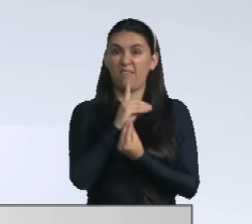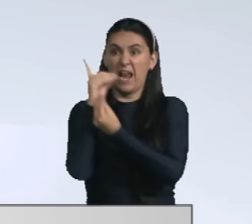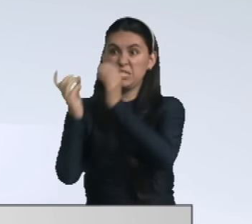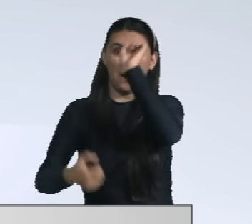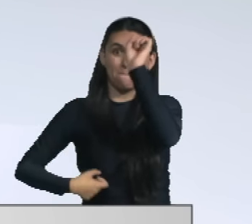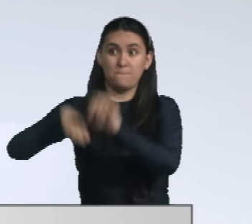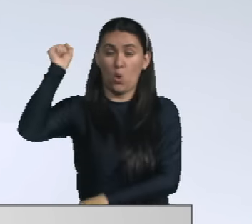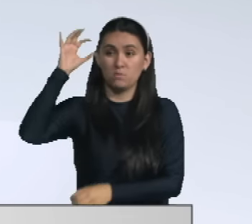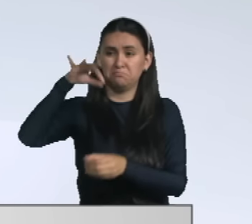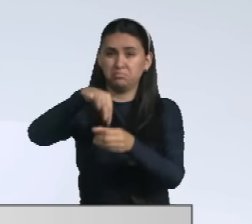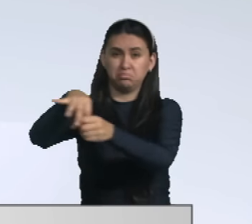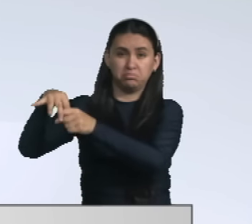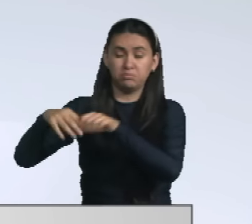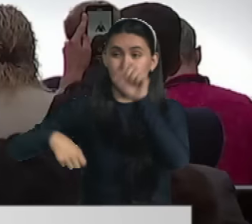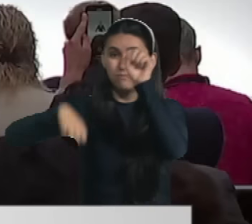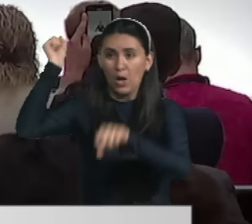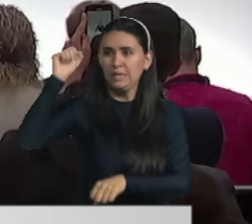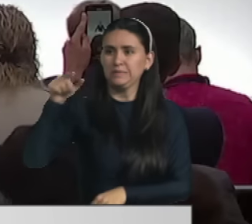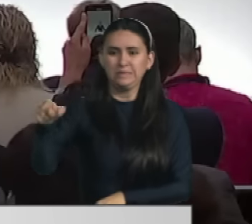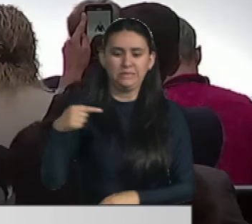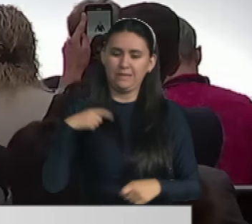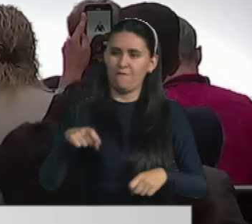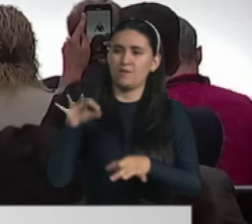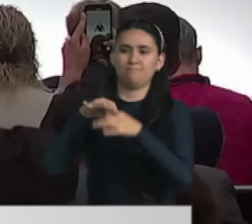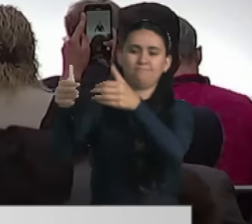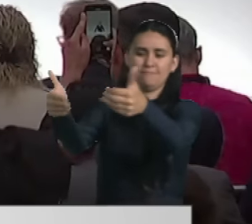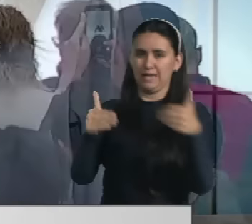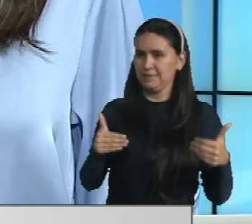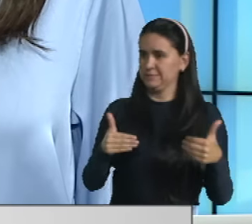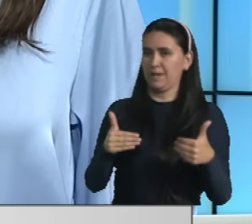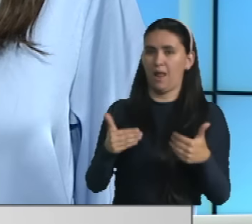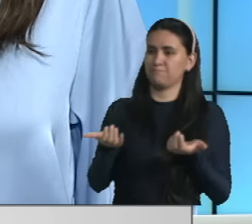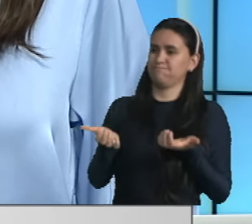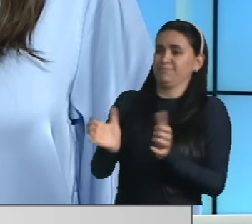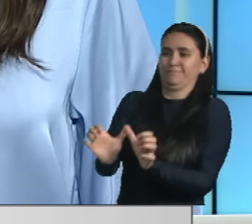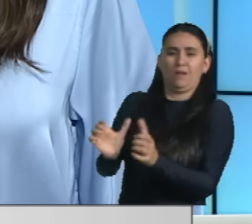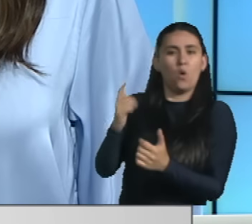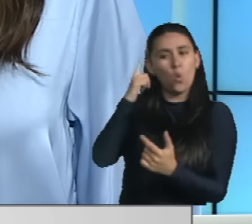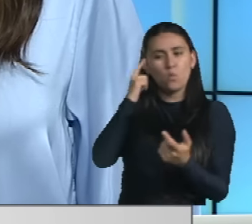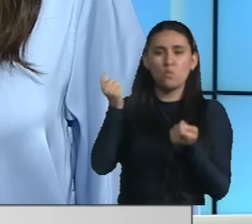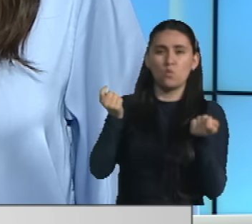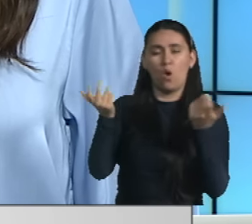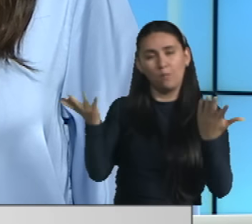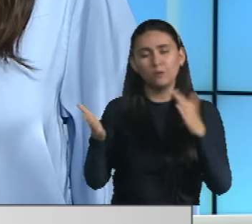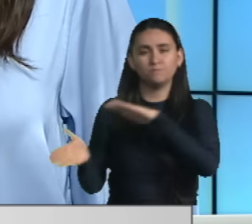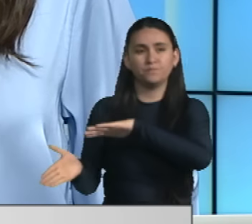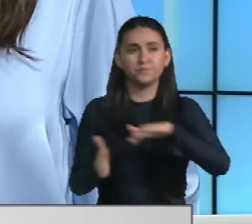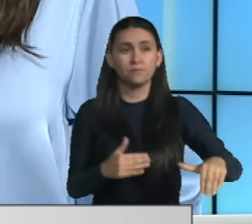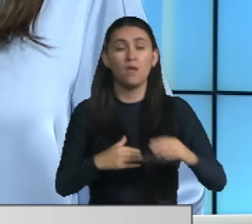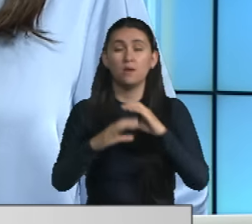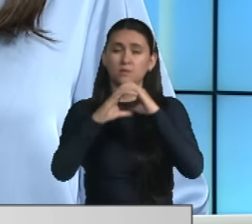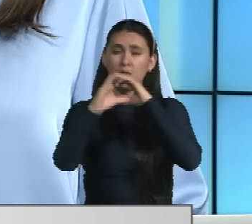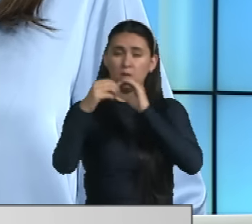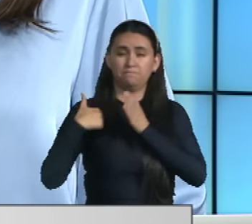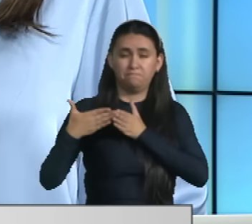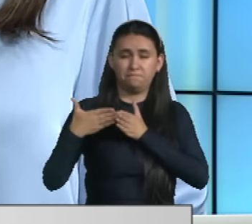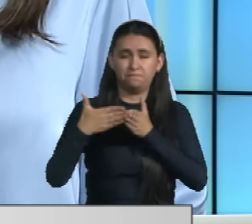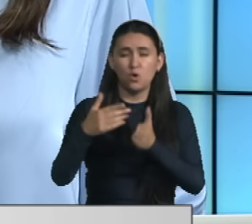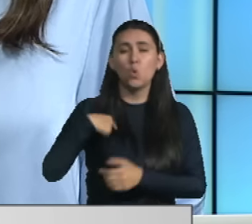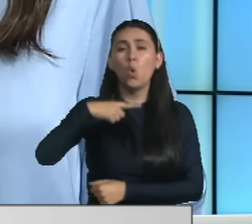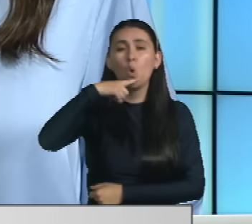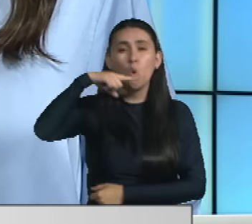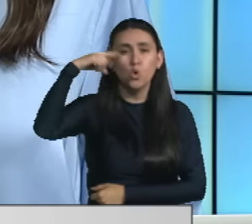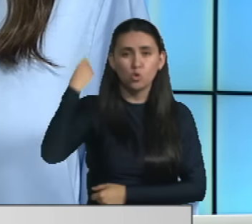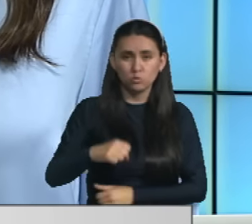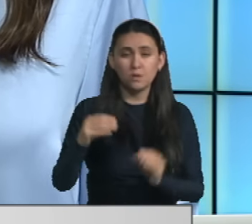en las elecciones al Parlamento Europeo. una flota de buques de la Armada de Rusia, entre ellos